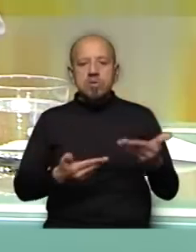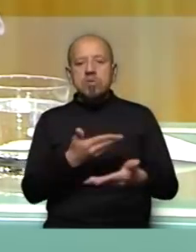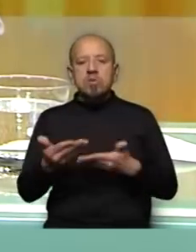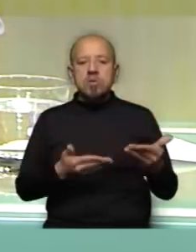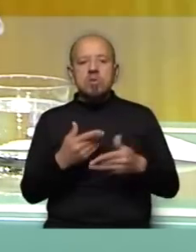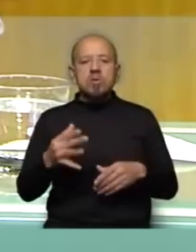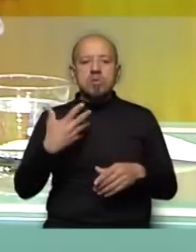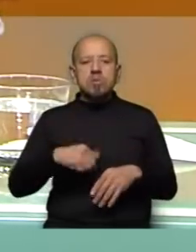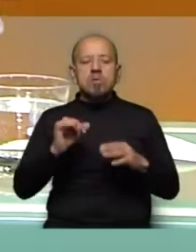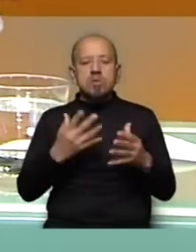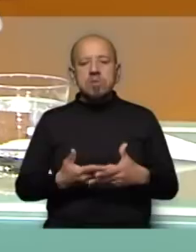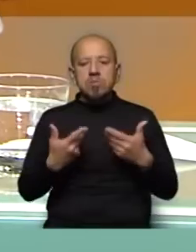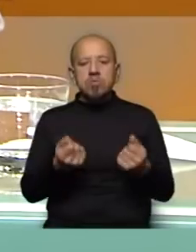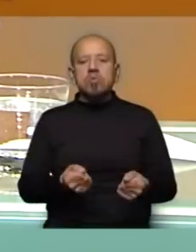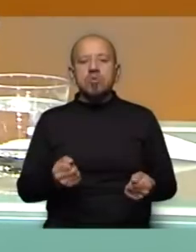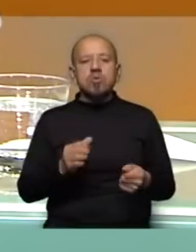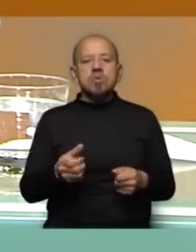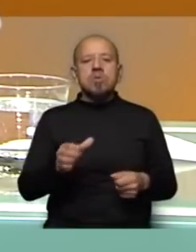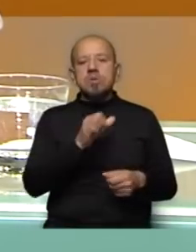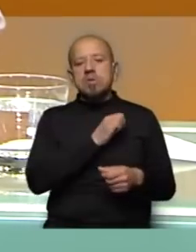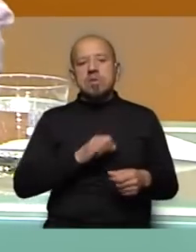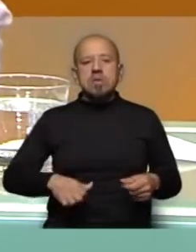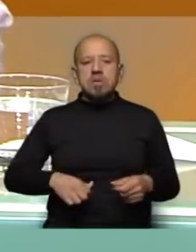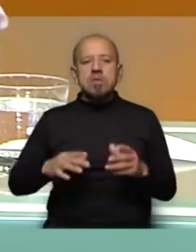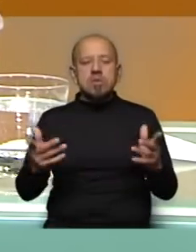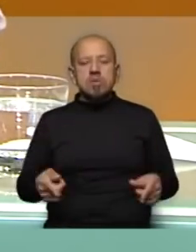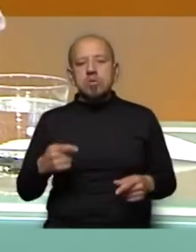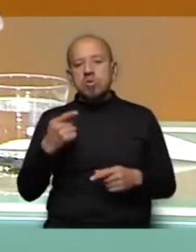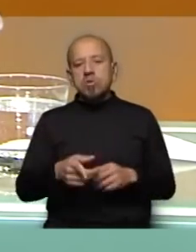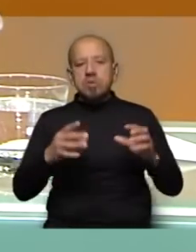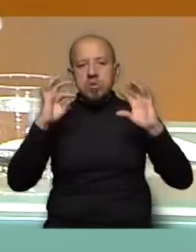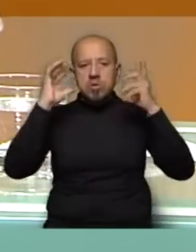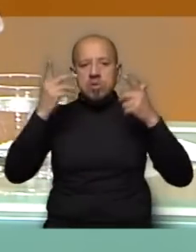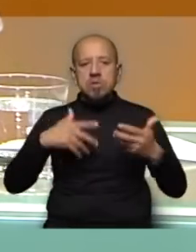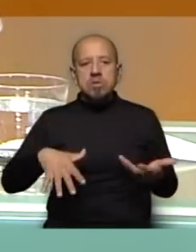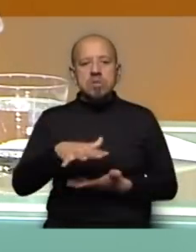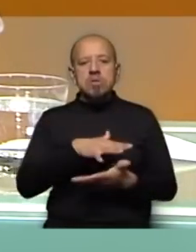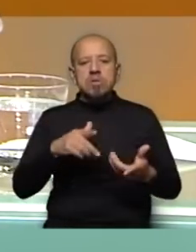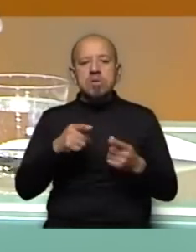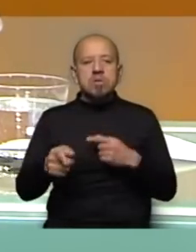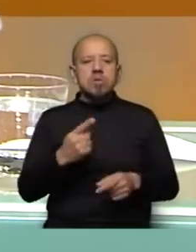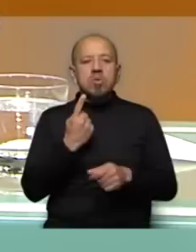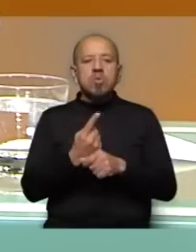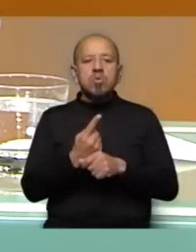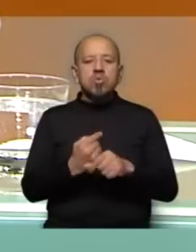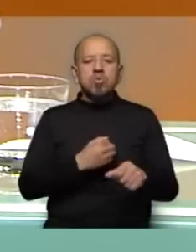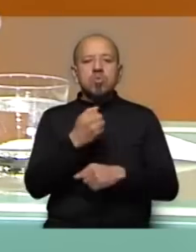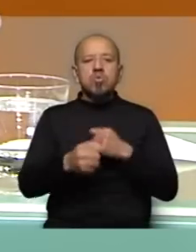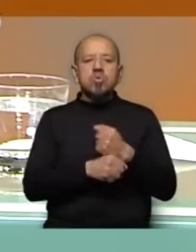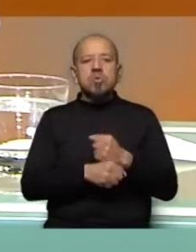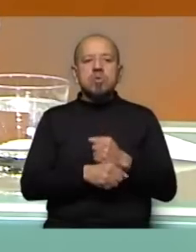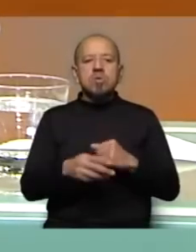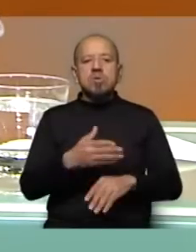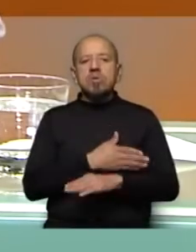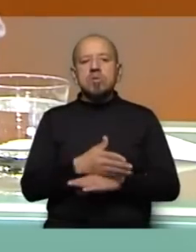más apoyo Estatal y contra todo tipo de violencias en los barrios Esto será un año después de que